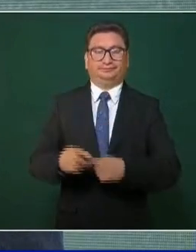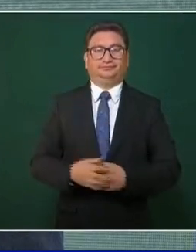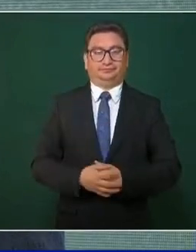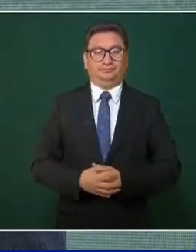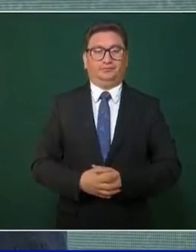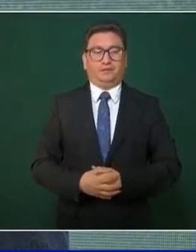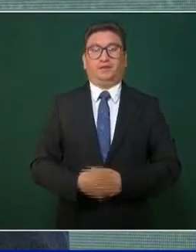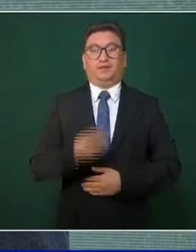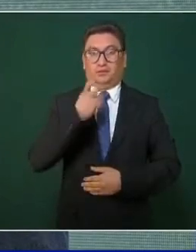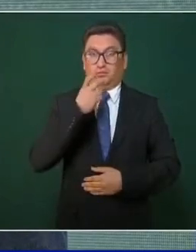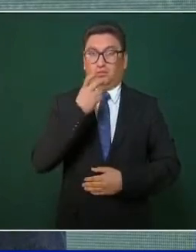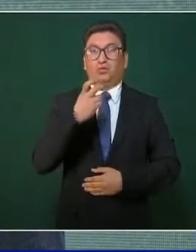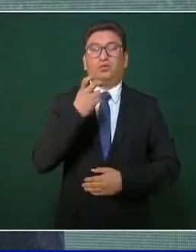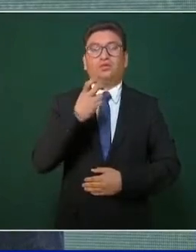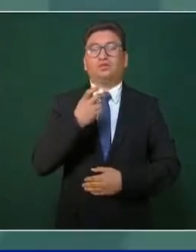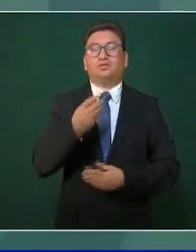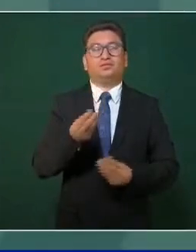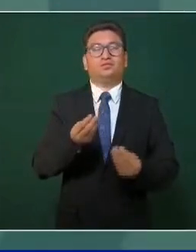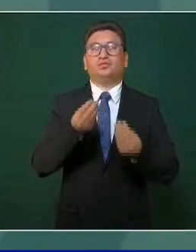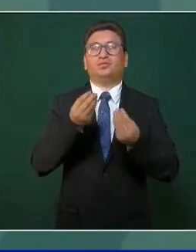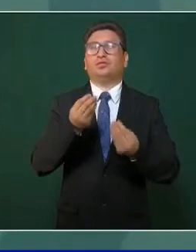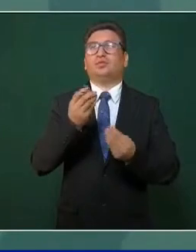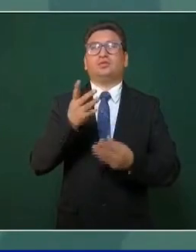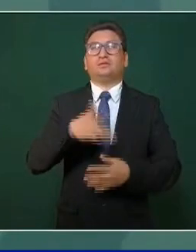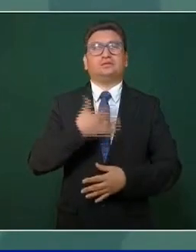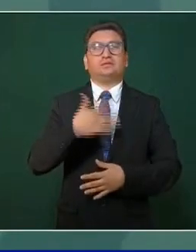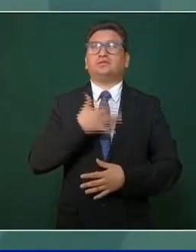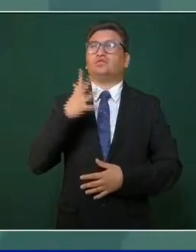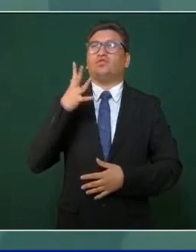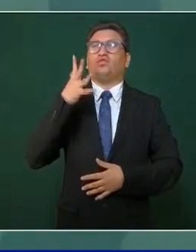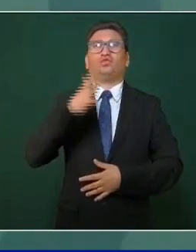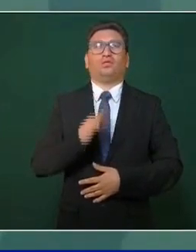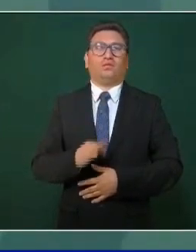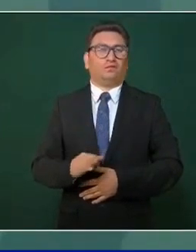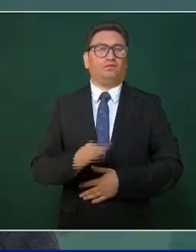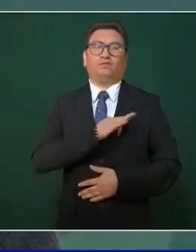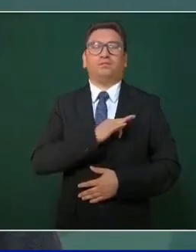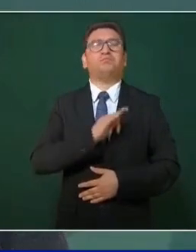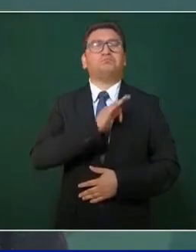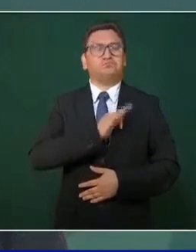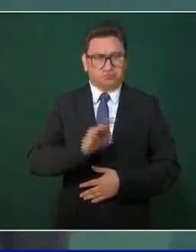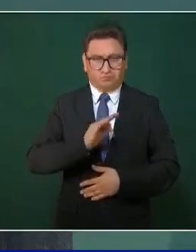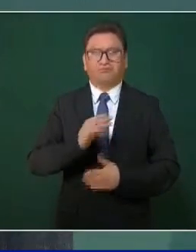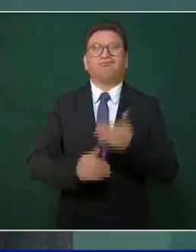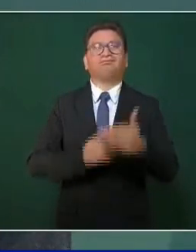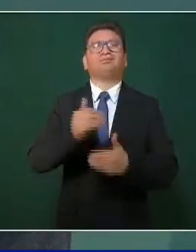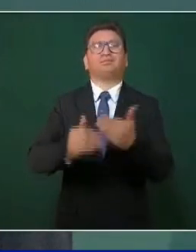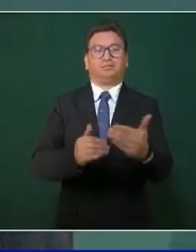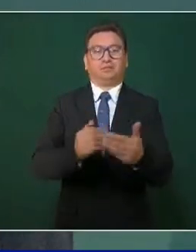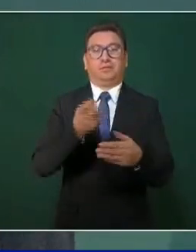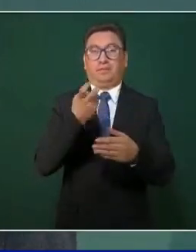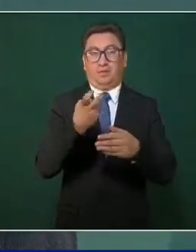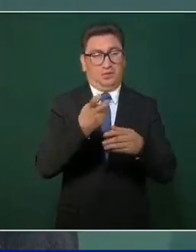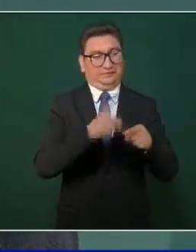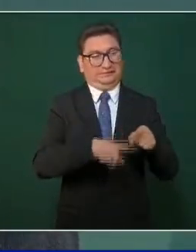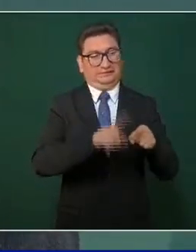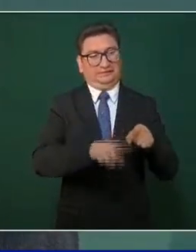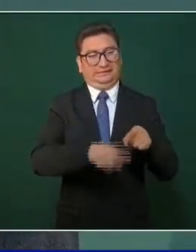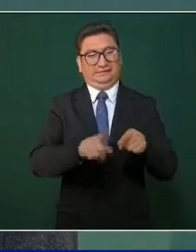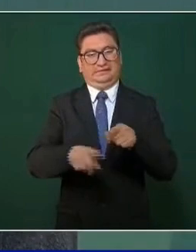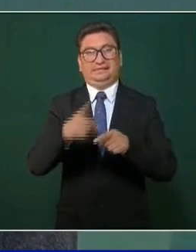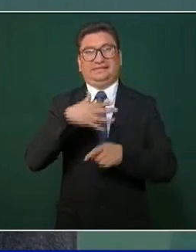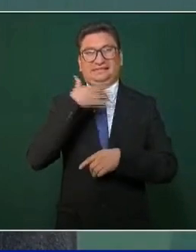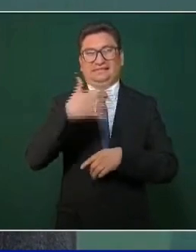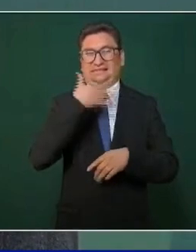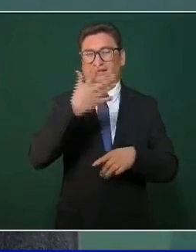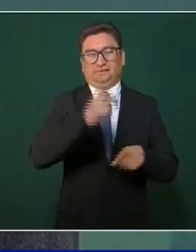Y por eso hay que tener mucha fe en el futuro, y vamos a salir adelante. Es quitar esto de